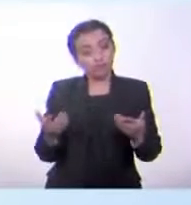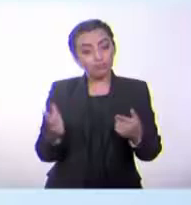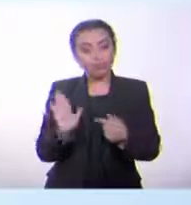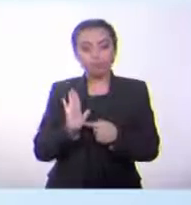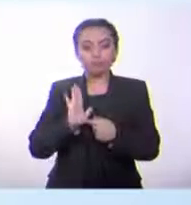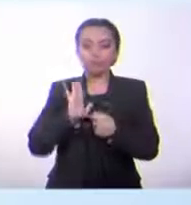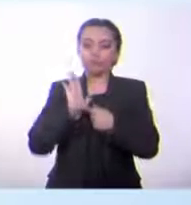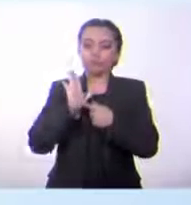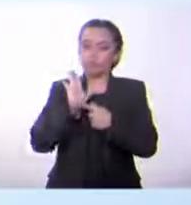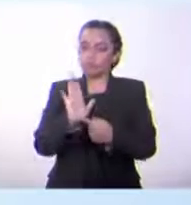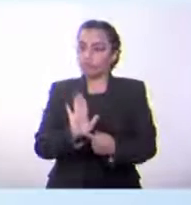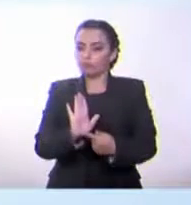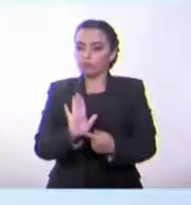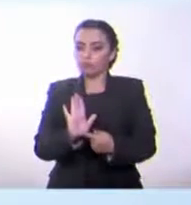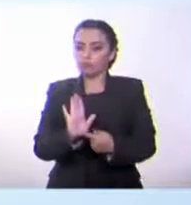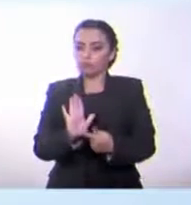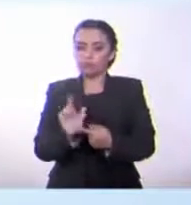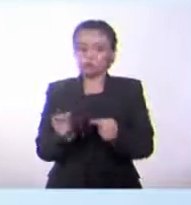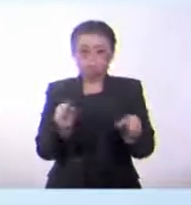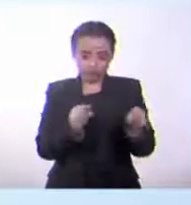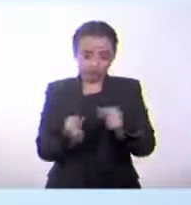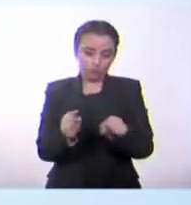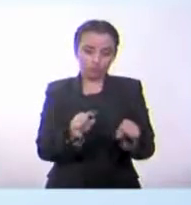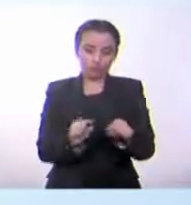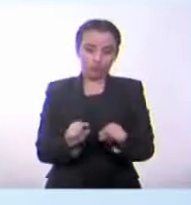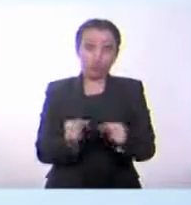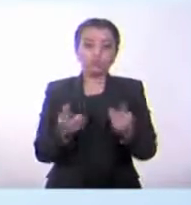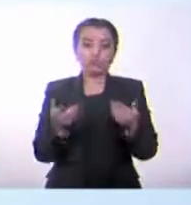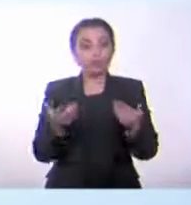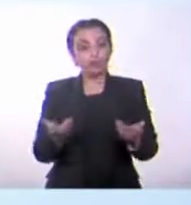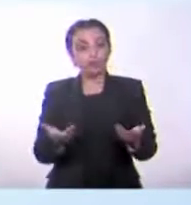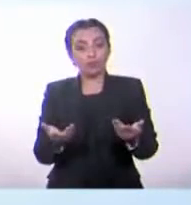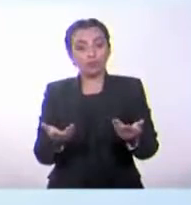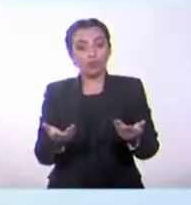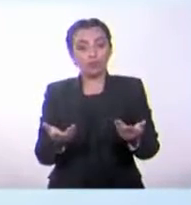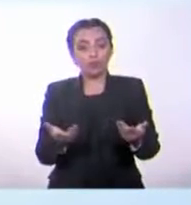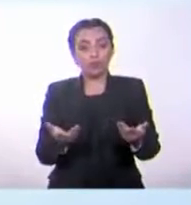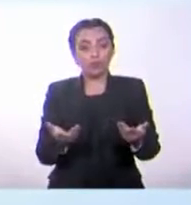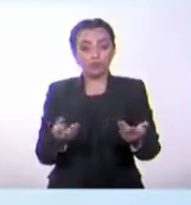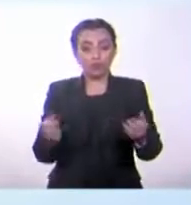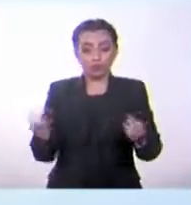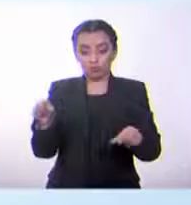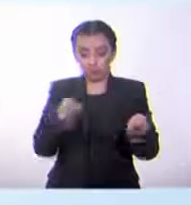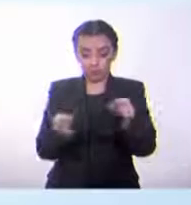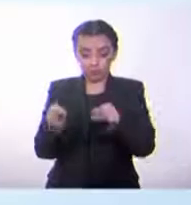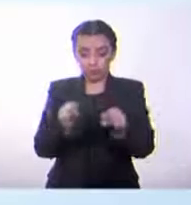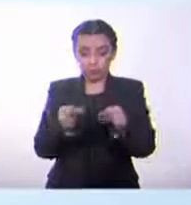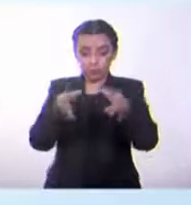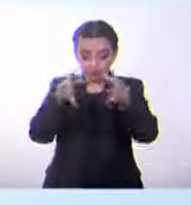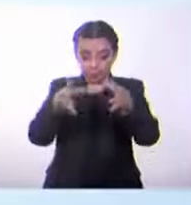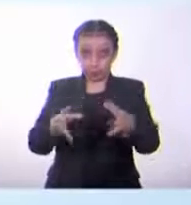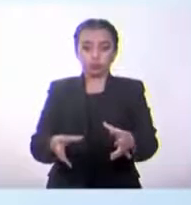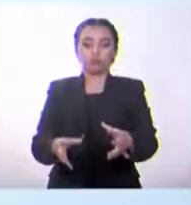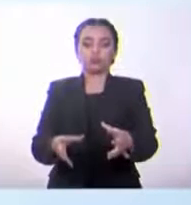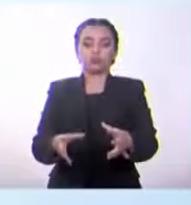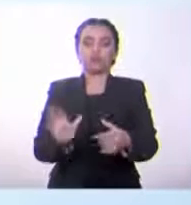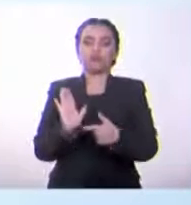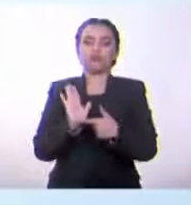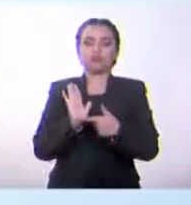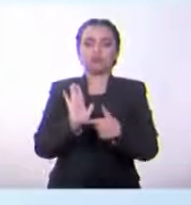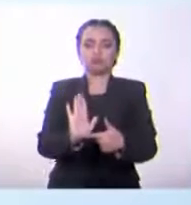expresar como fracción molar de soluto o fracción molar de solvente. Veamos cómo se